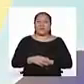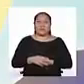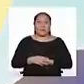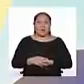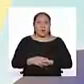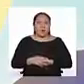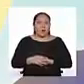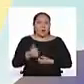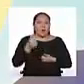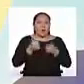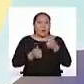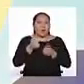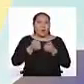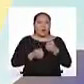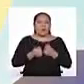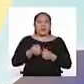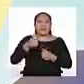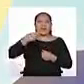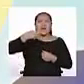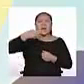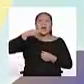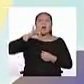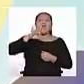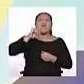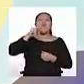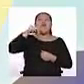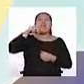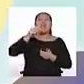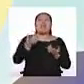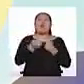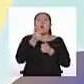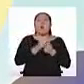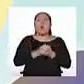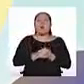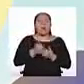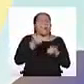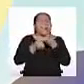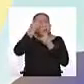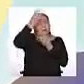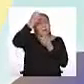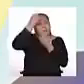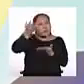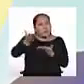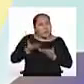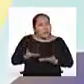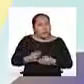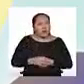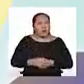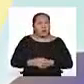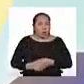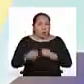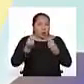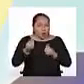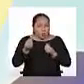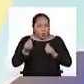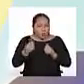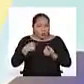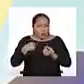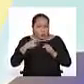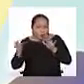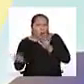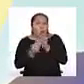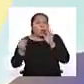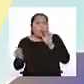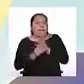¿Qué tipo de fuente es? ¿Qué información me da? ¿Cómo puedo complementar